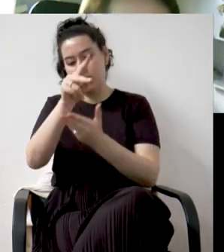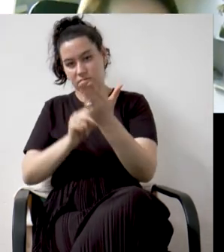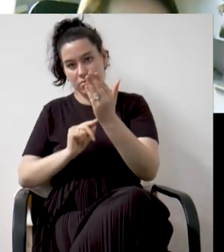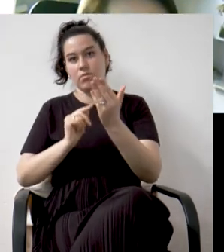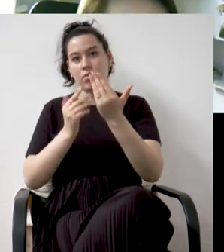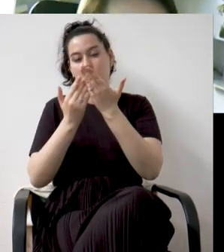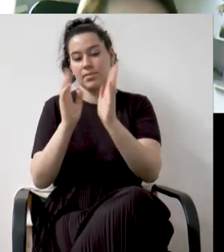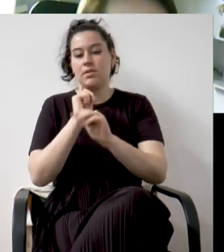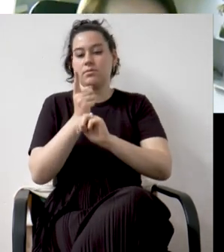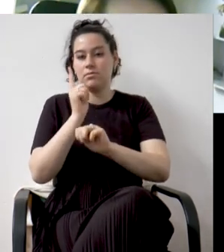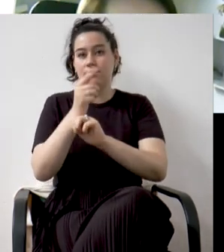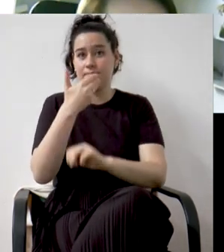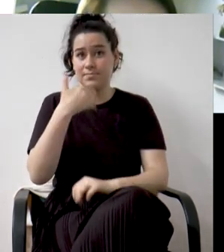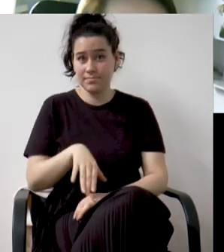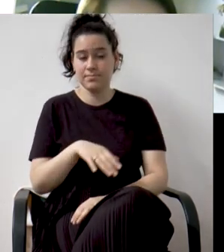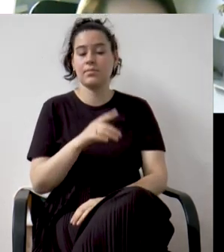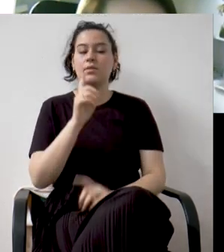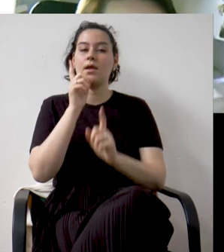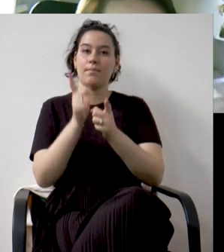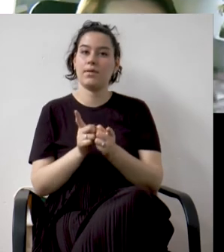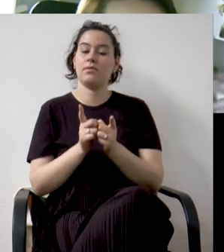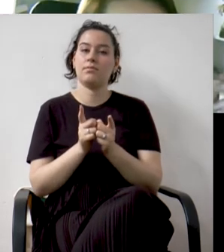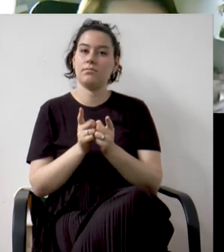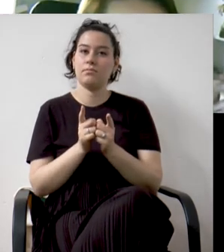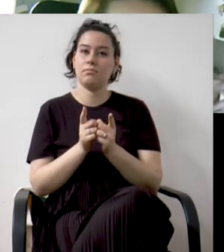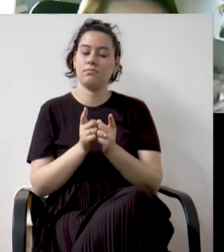tomando las decisiones. ¿Me explico? Sobre todo,